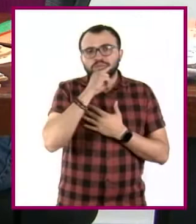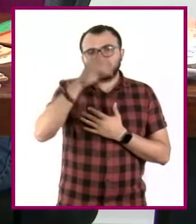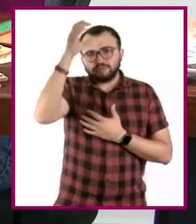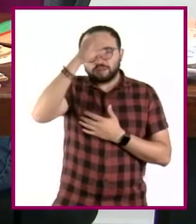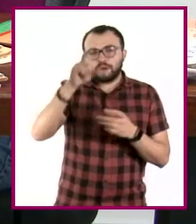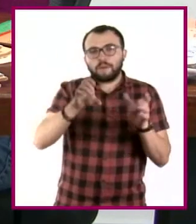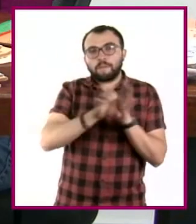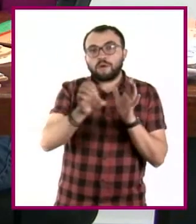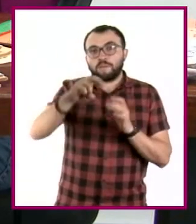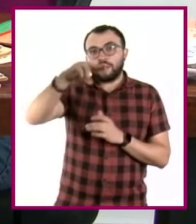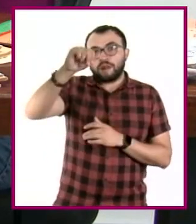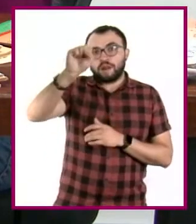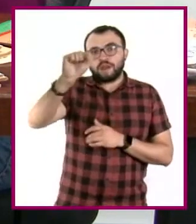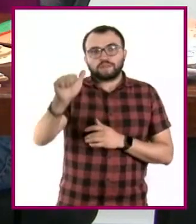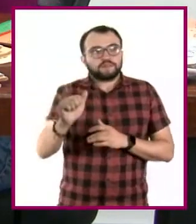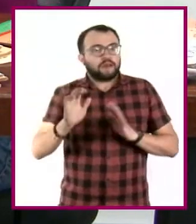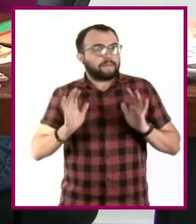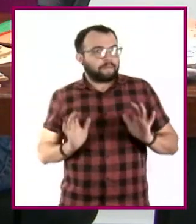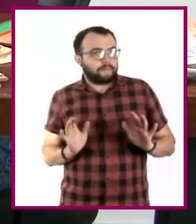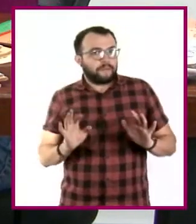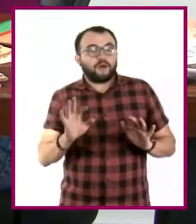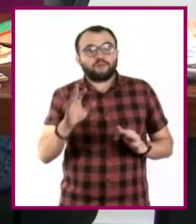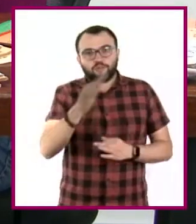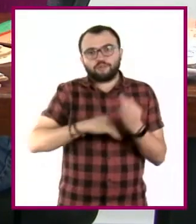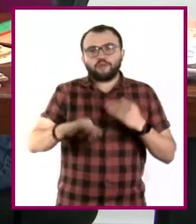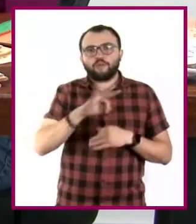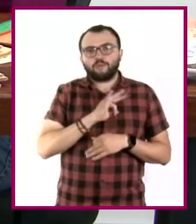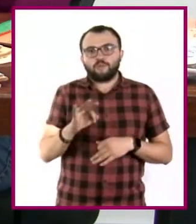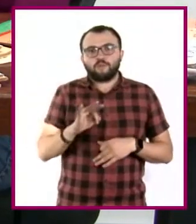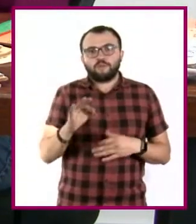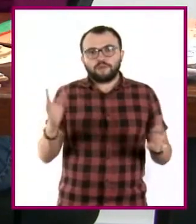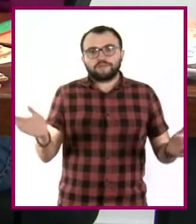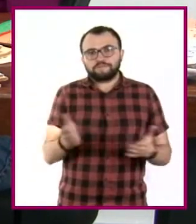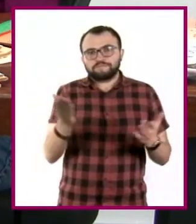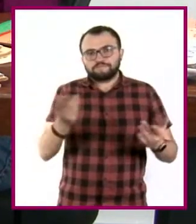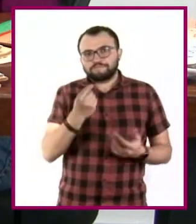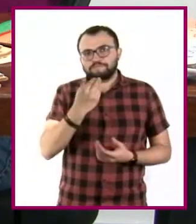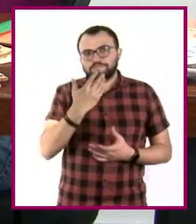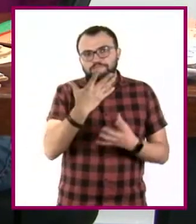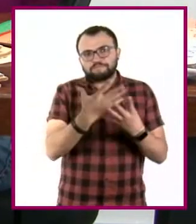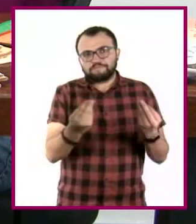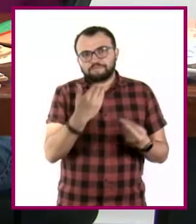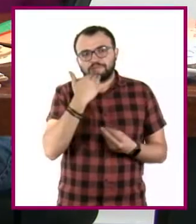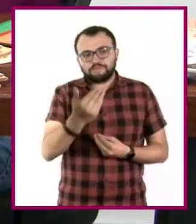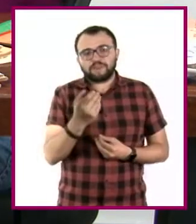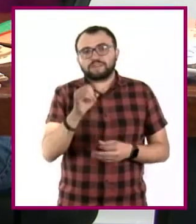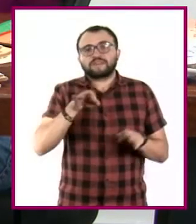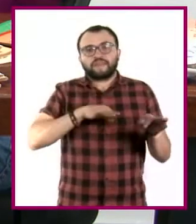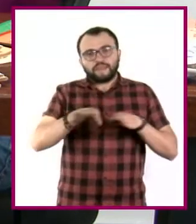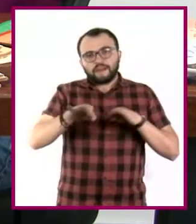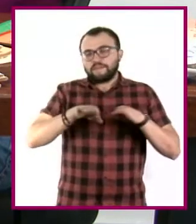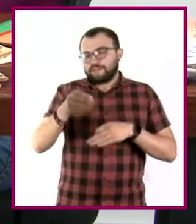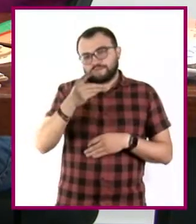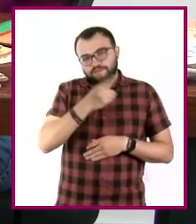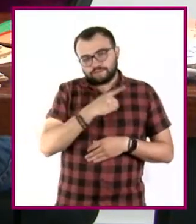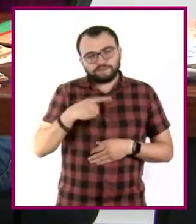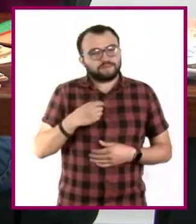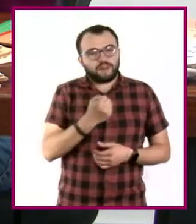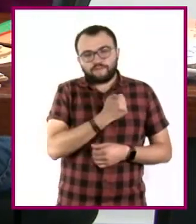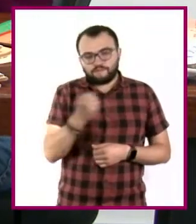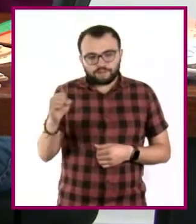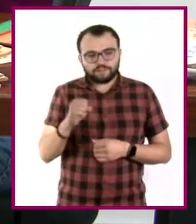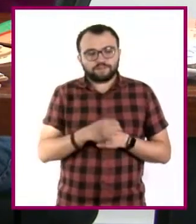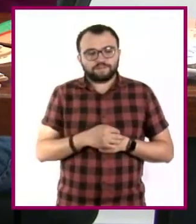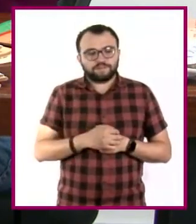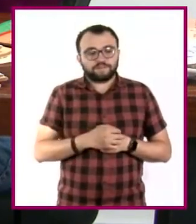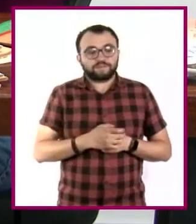ejemplo, de la NASA. ¿Por qué no? Todo se puede lograr con trabajo y dedicación. Como podemos observar, el concepto de jóvenes y